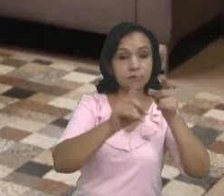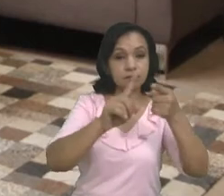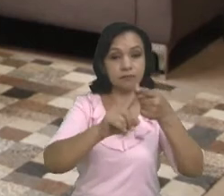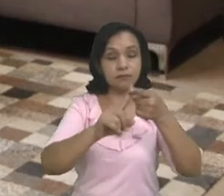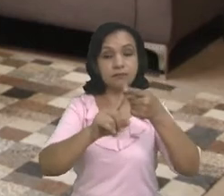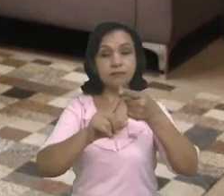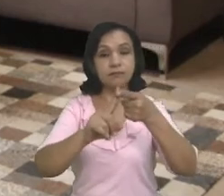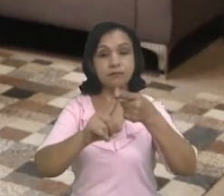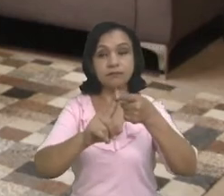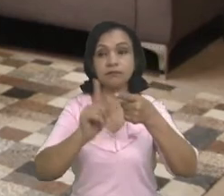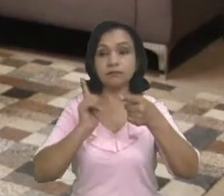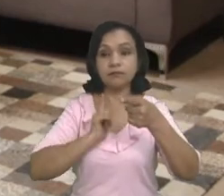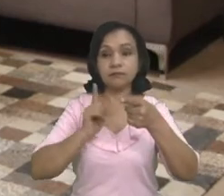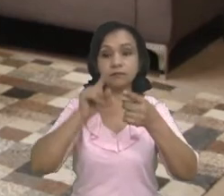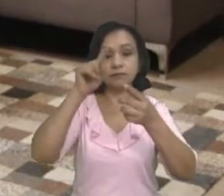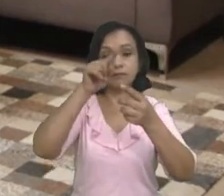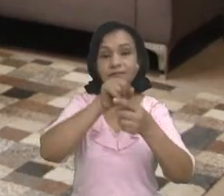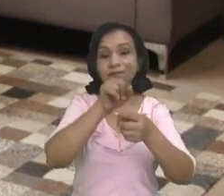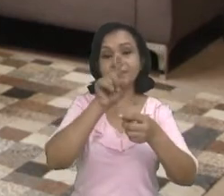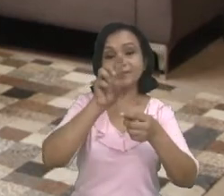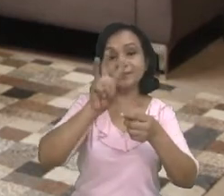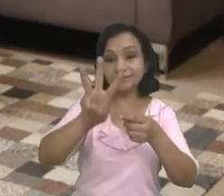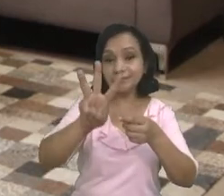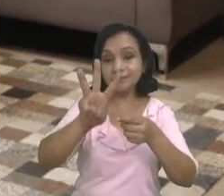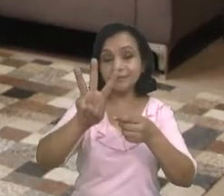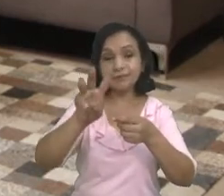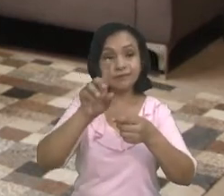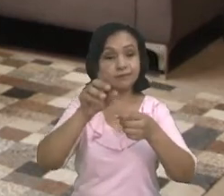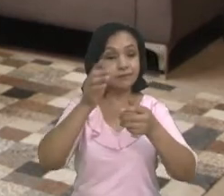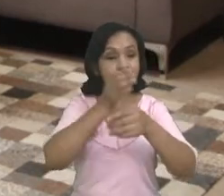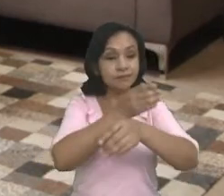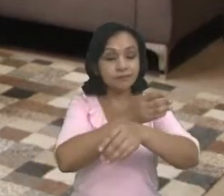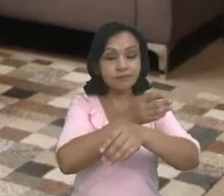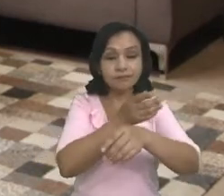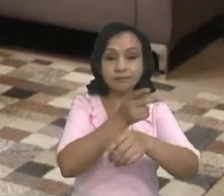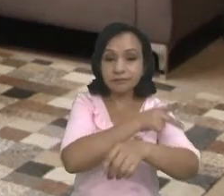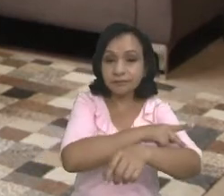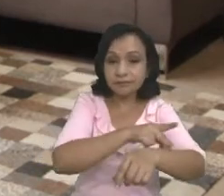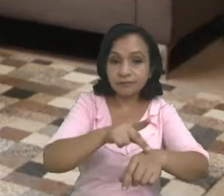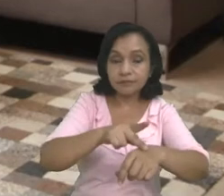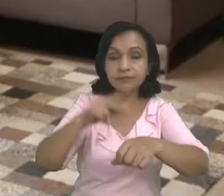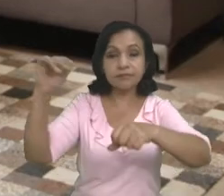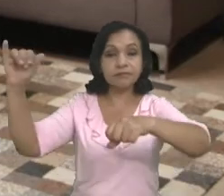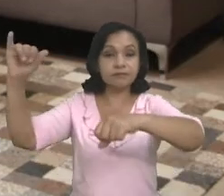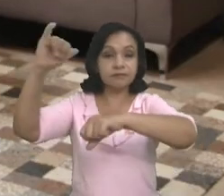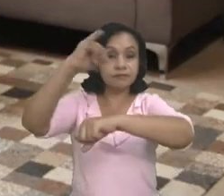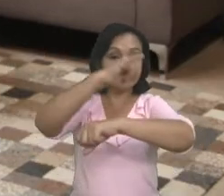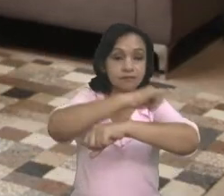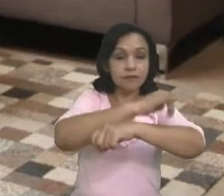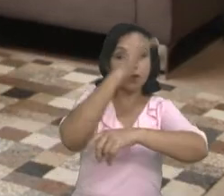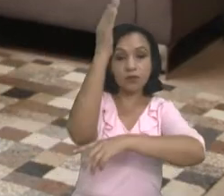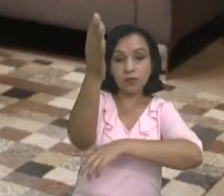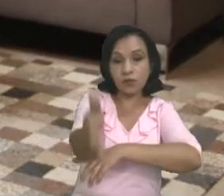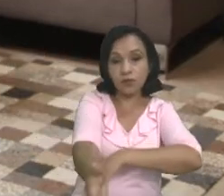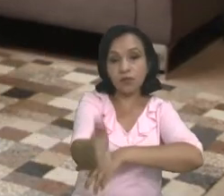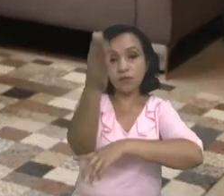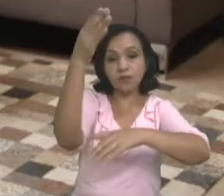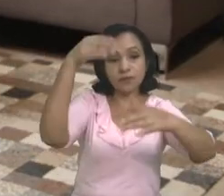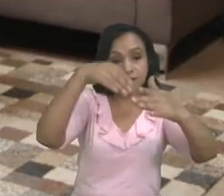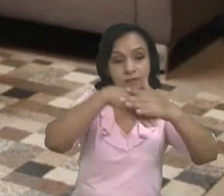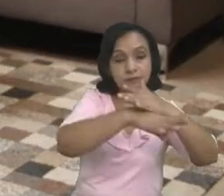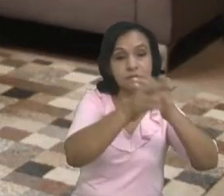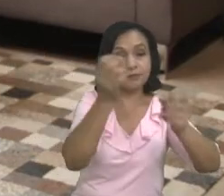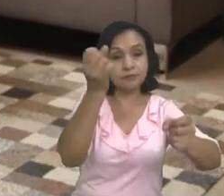tenemos definidos 13 puntos de entrada sea puerto aeropuerto o fronteras terrestres esta comisión